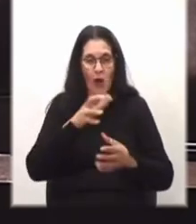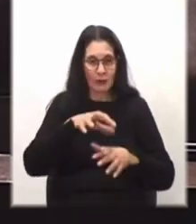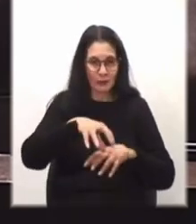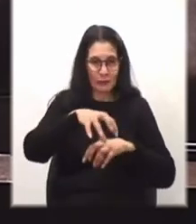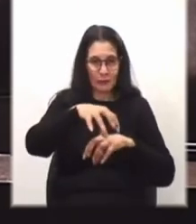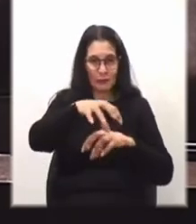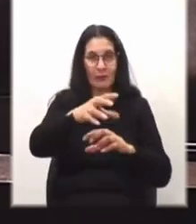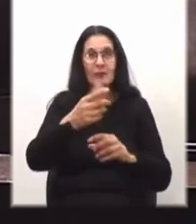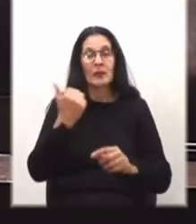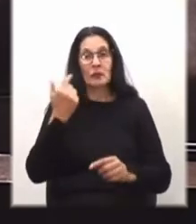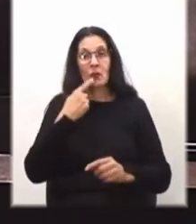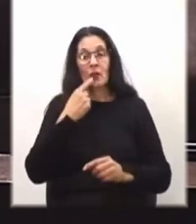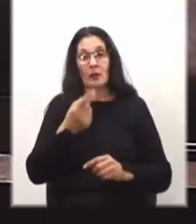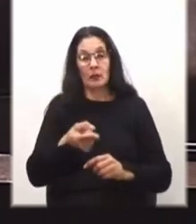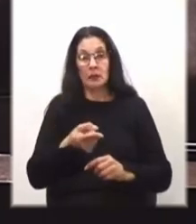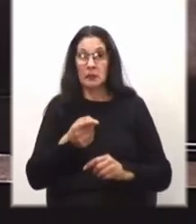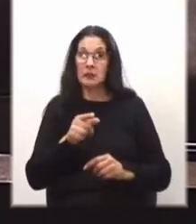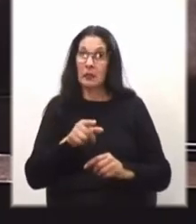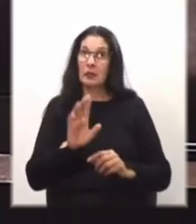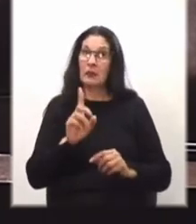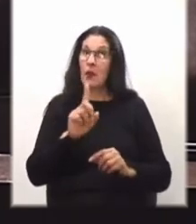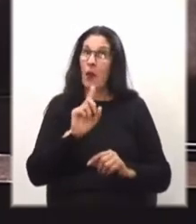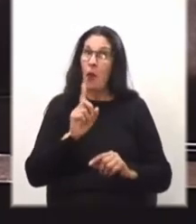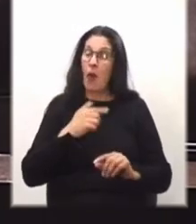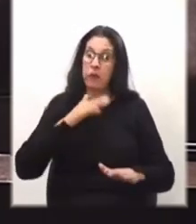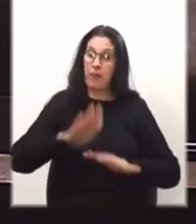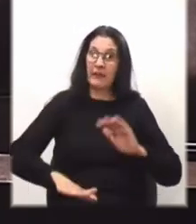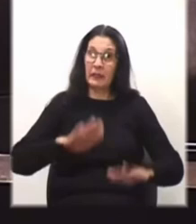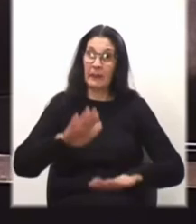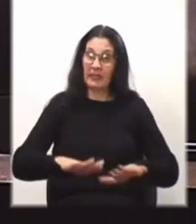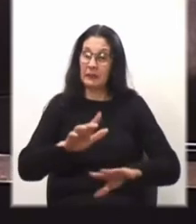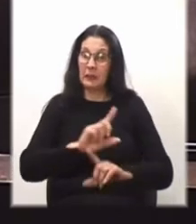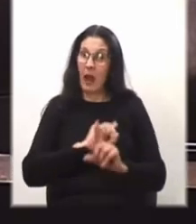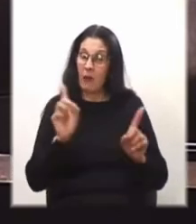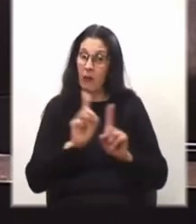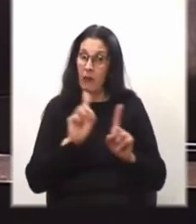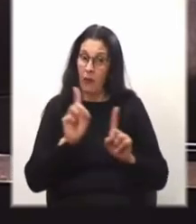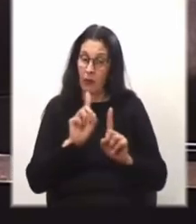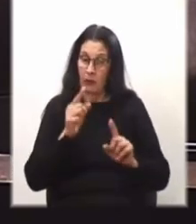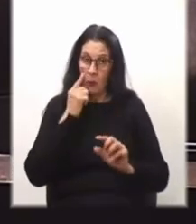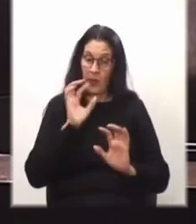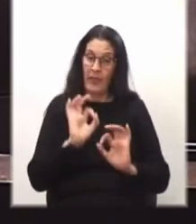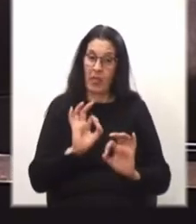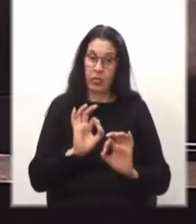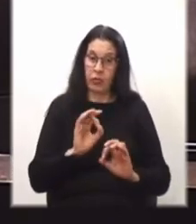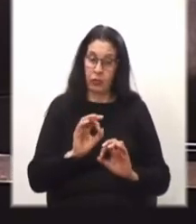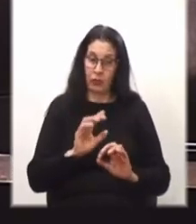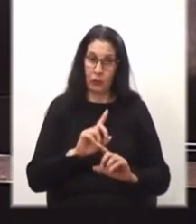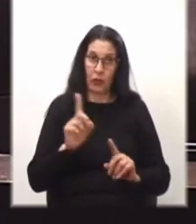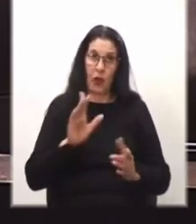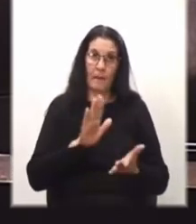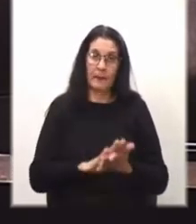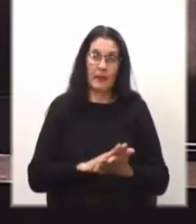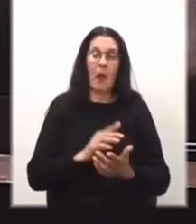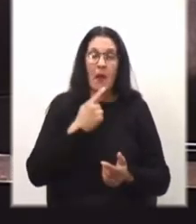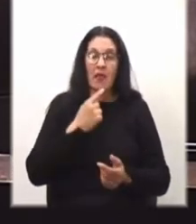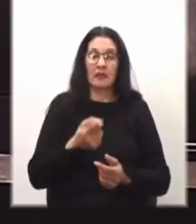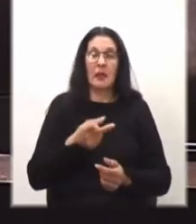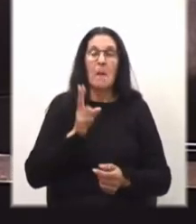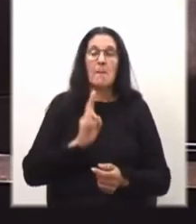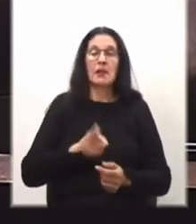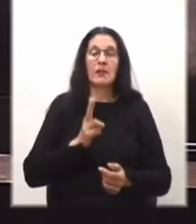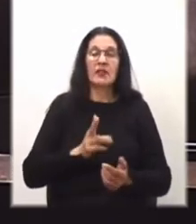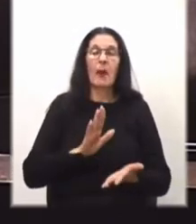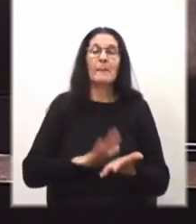compromiso que tuvimos que asumir fue que no íbamos a pisar las flores. Hay un documental que anda por ahí que se llama Prohibido pisar las flores, justamente